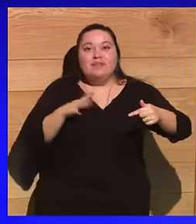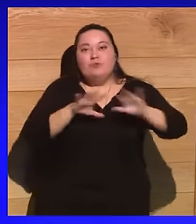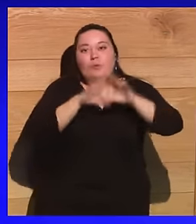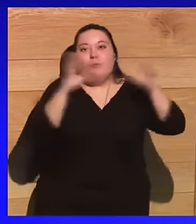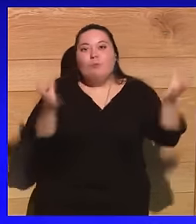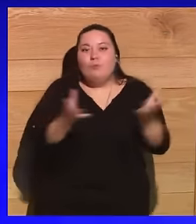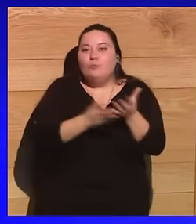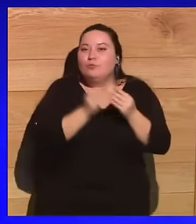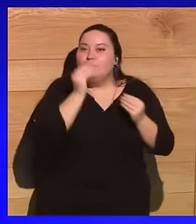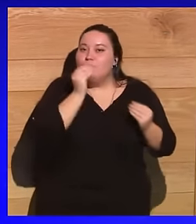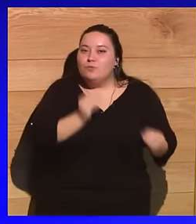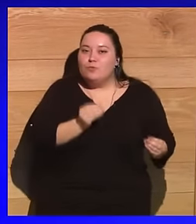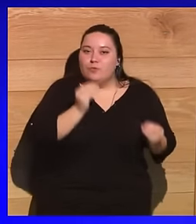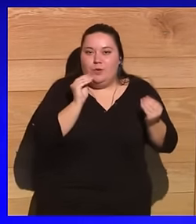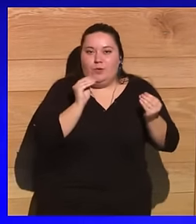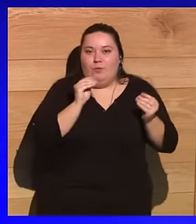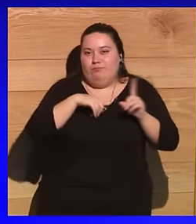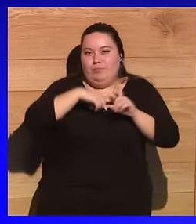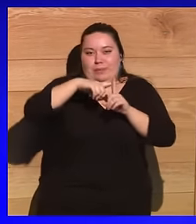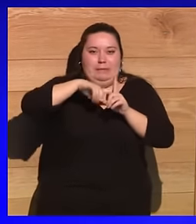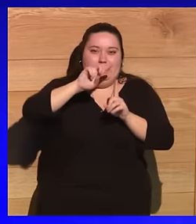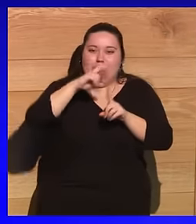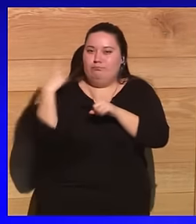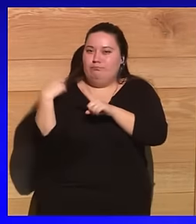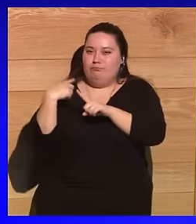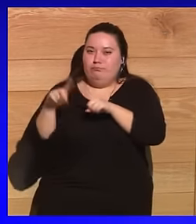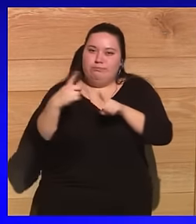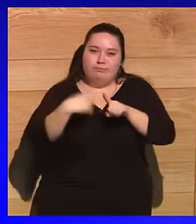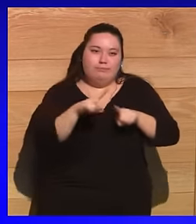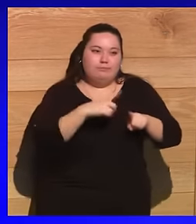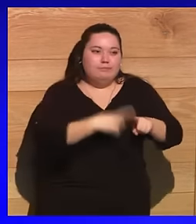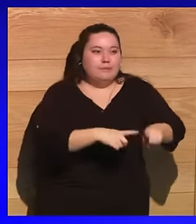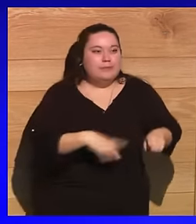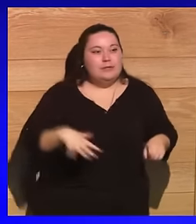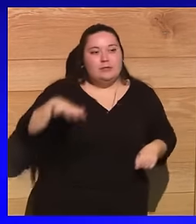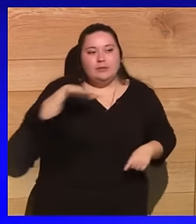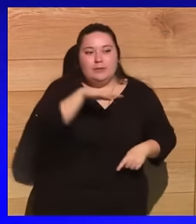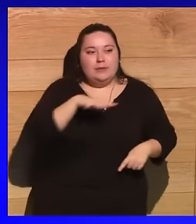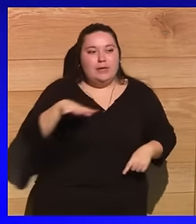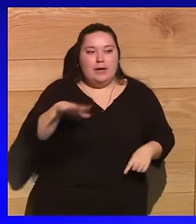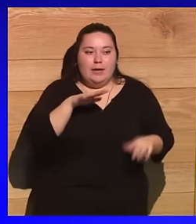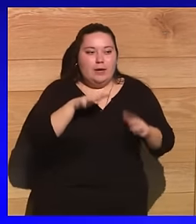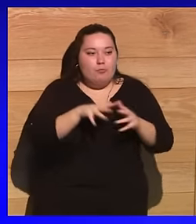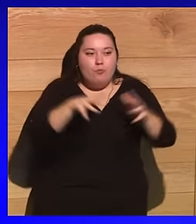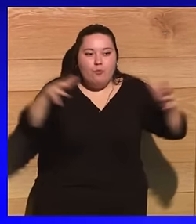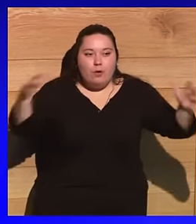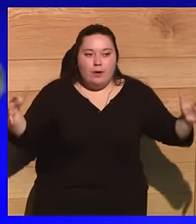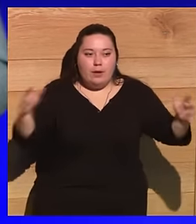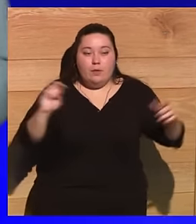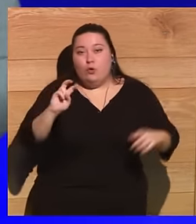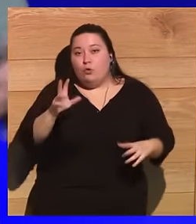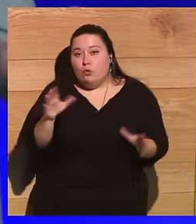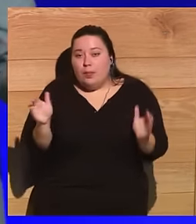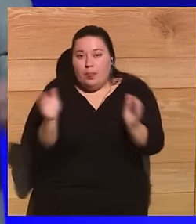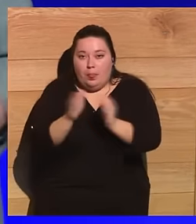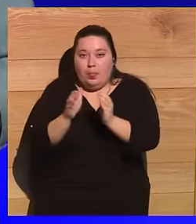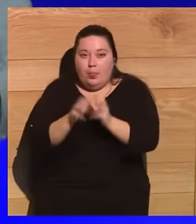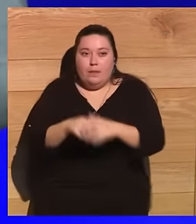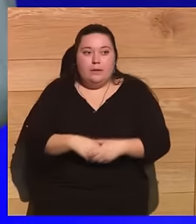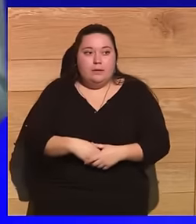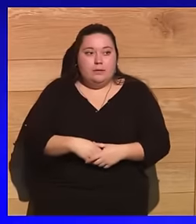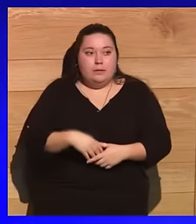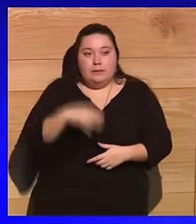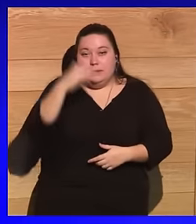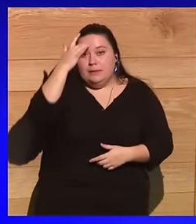escalas. Entonces, en lugar de ir a lo que es infinitamente grande, vamos a lo infinitamente pequeño, que es el interior de